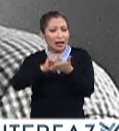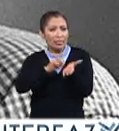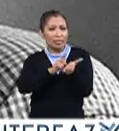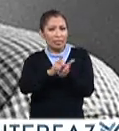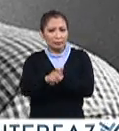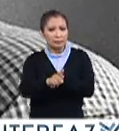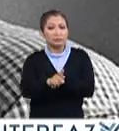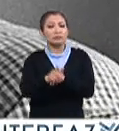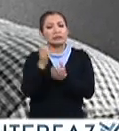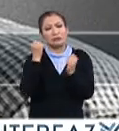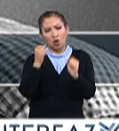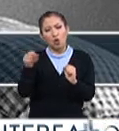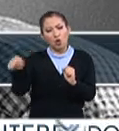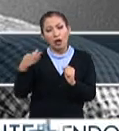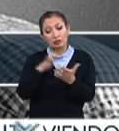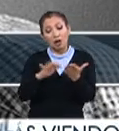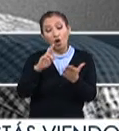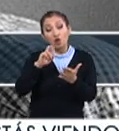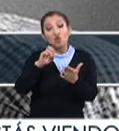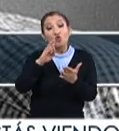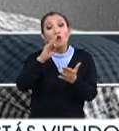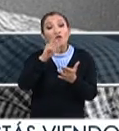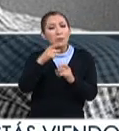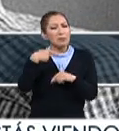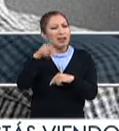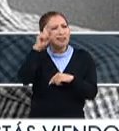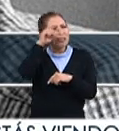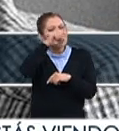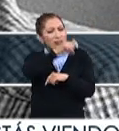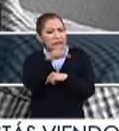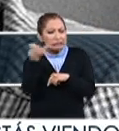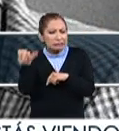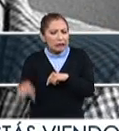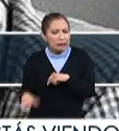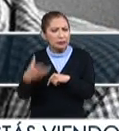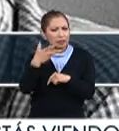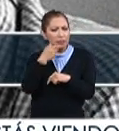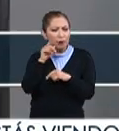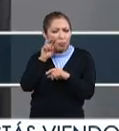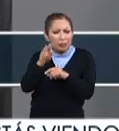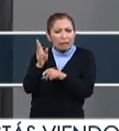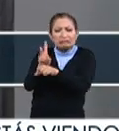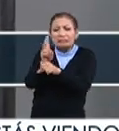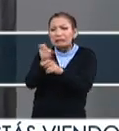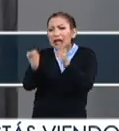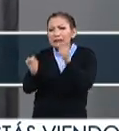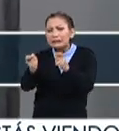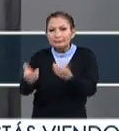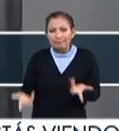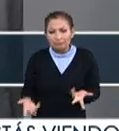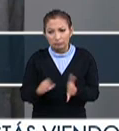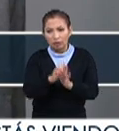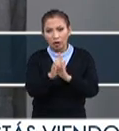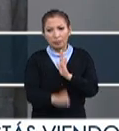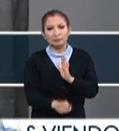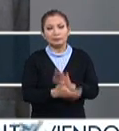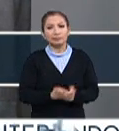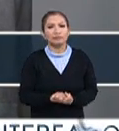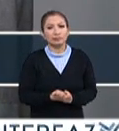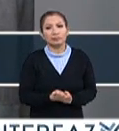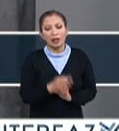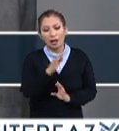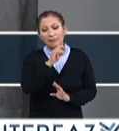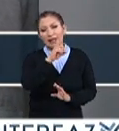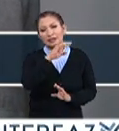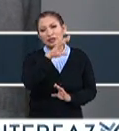derecho. Seguramente leyó a Rulfo, pero es muy difícil a este tipo de escritores seguirles la pista. Por ejemplo,